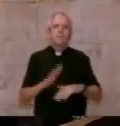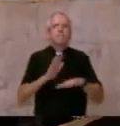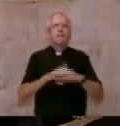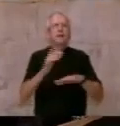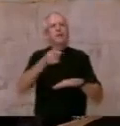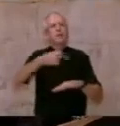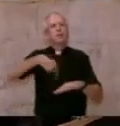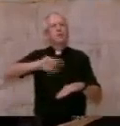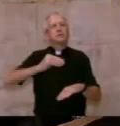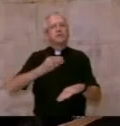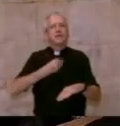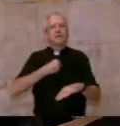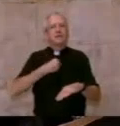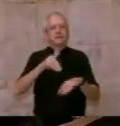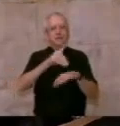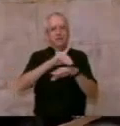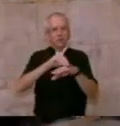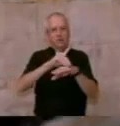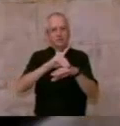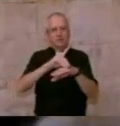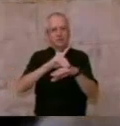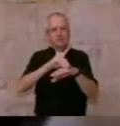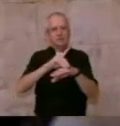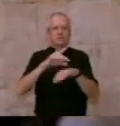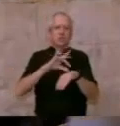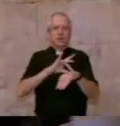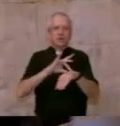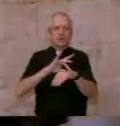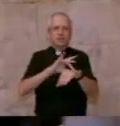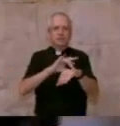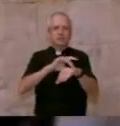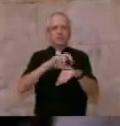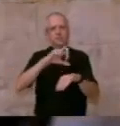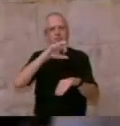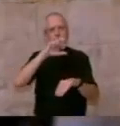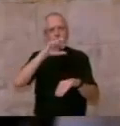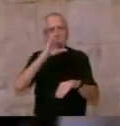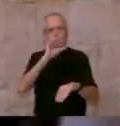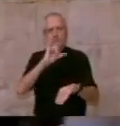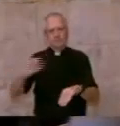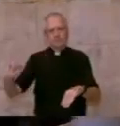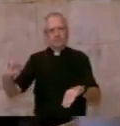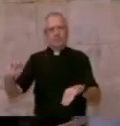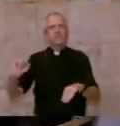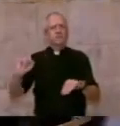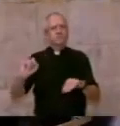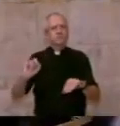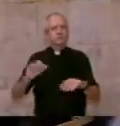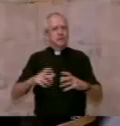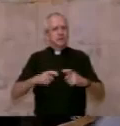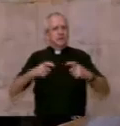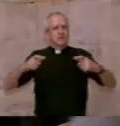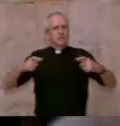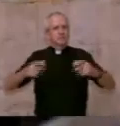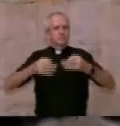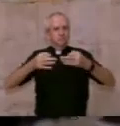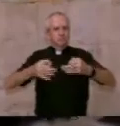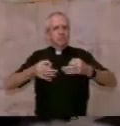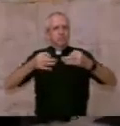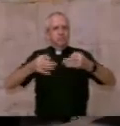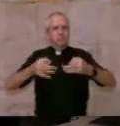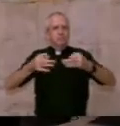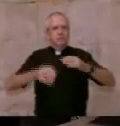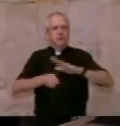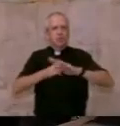Perquè la nostra església diocesana, para que nuestra iglesia diocesana, bajo la guía de nuestro obispo Sergi, crezca sin cesar